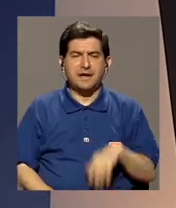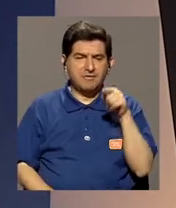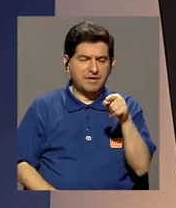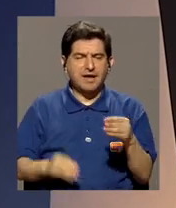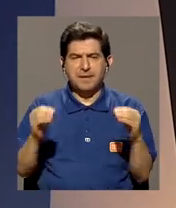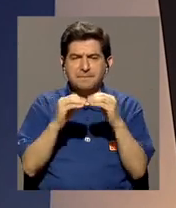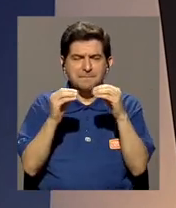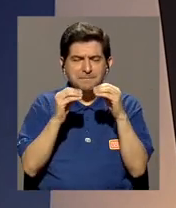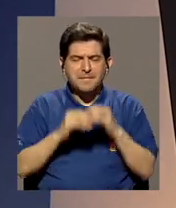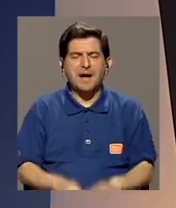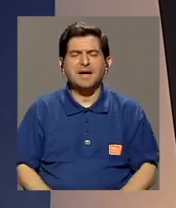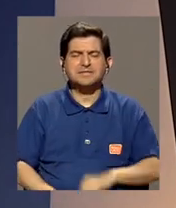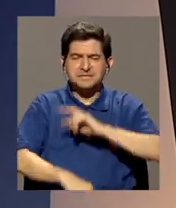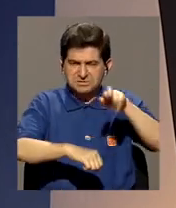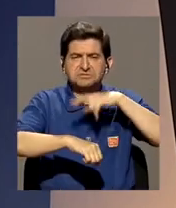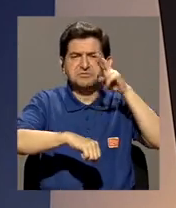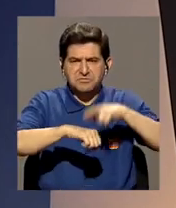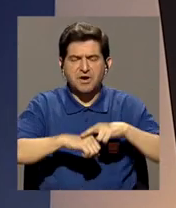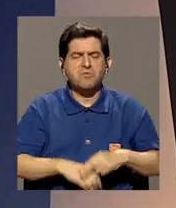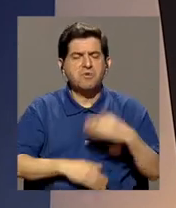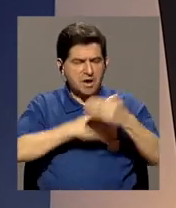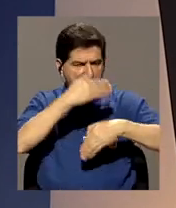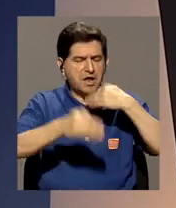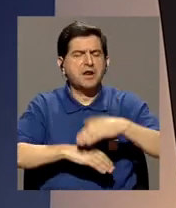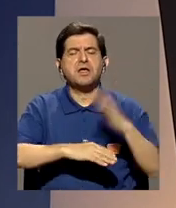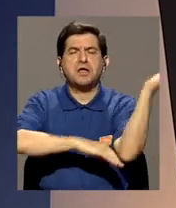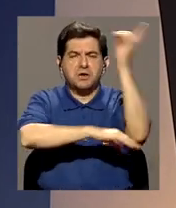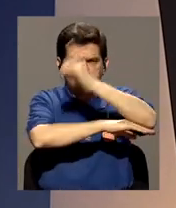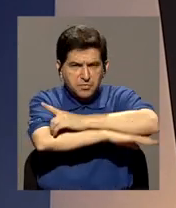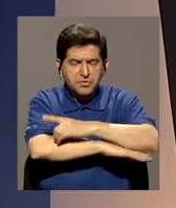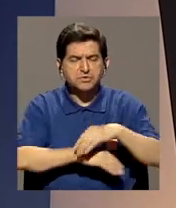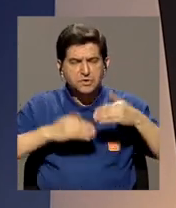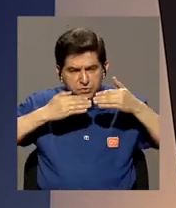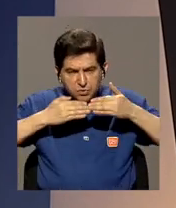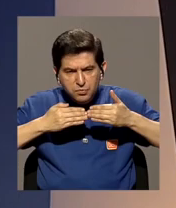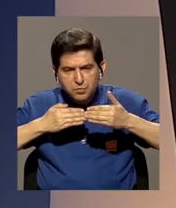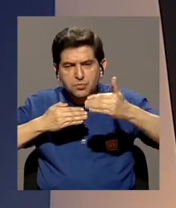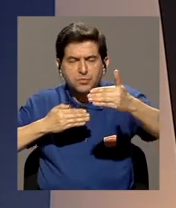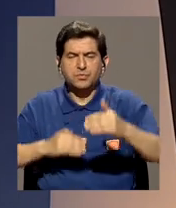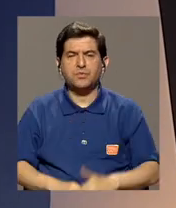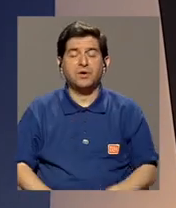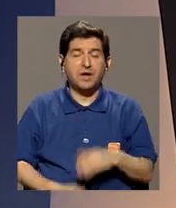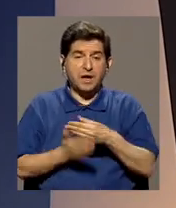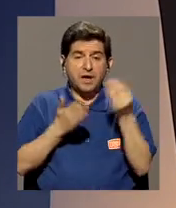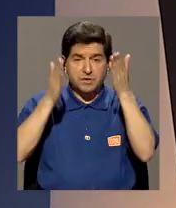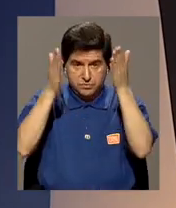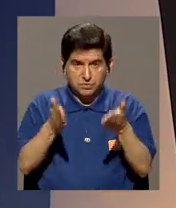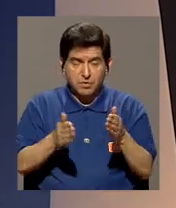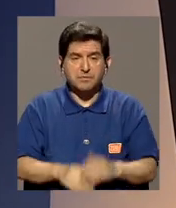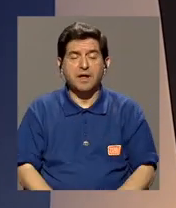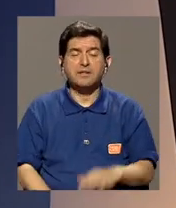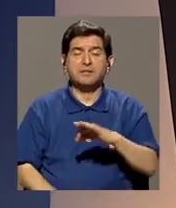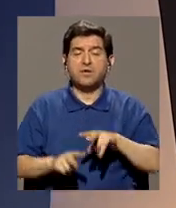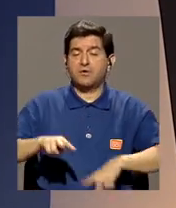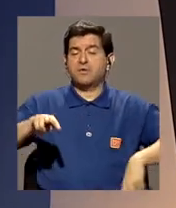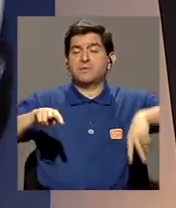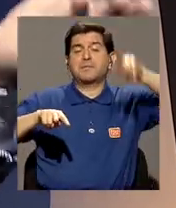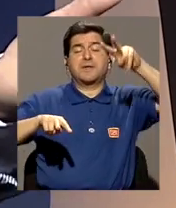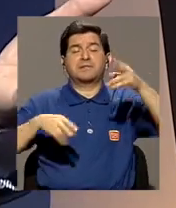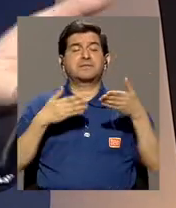más regularmente a lo largo a lo largo del día pues tiene digámoslo así es un consumidor que le da una ventaja